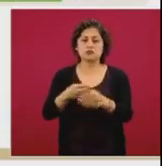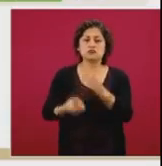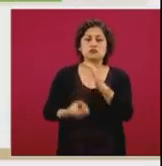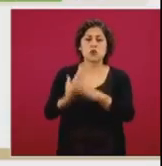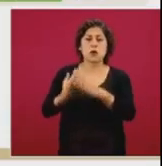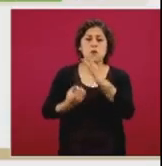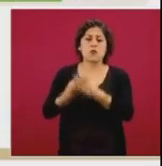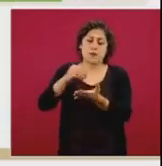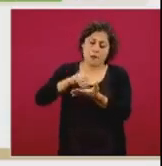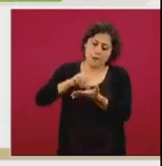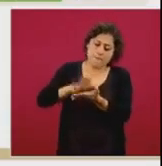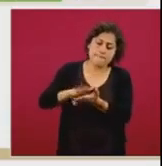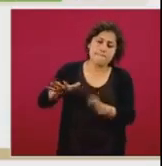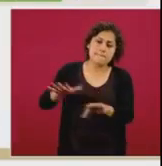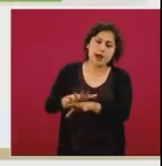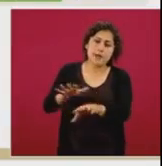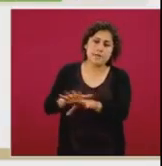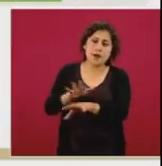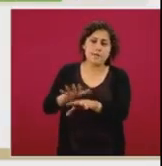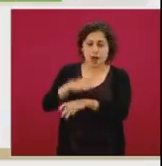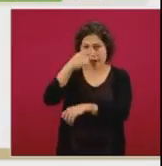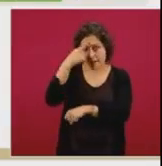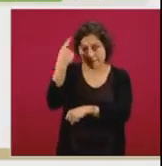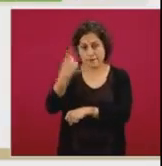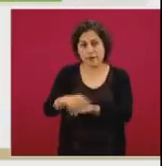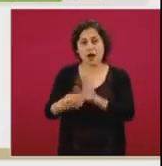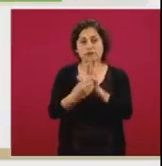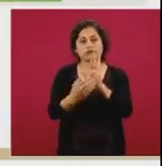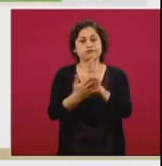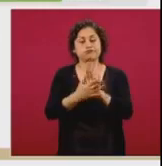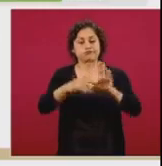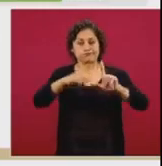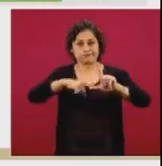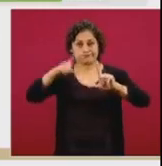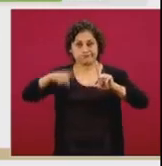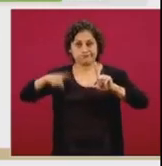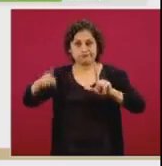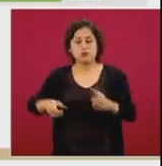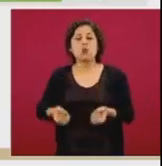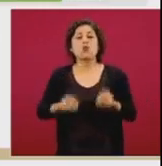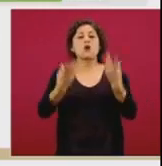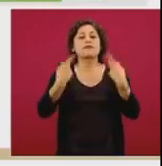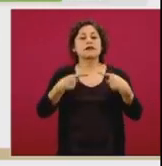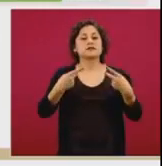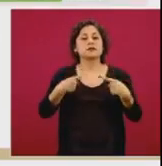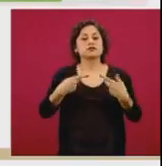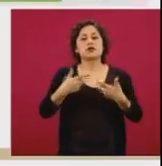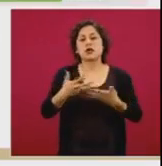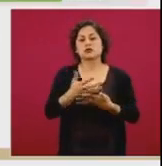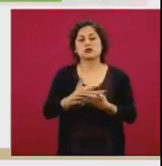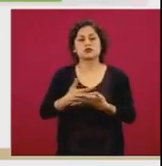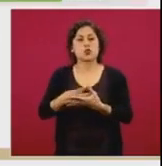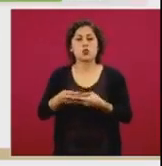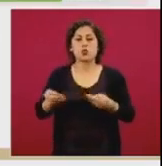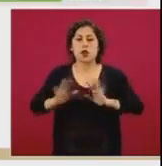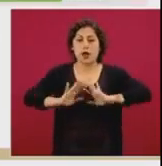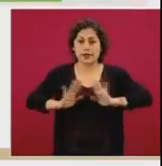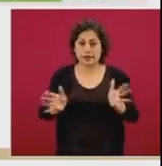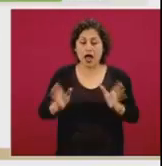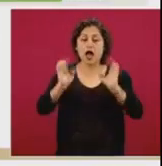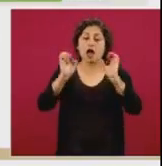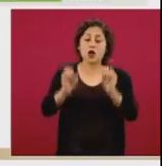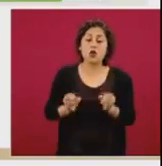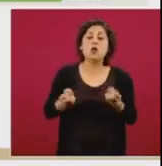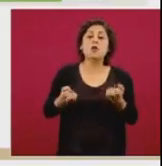para notificar cuántas de estas personas se han dado de alta y las razones por las que se dan de alta y cuántas de las